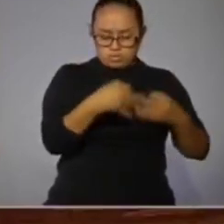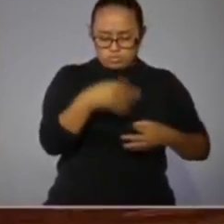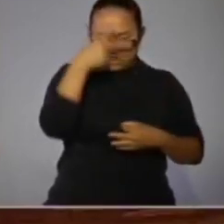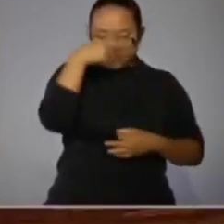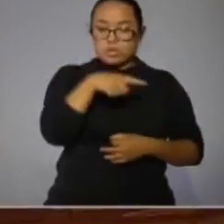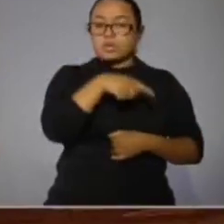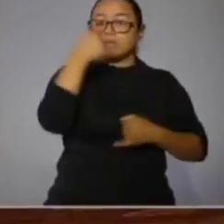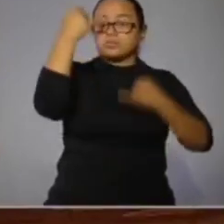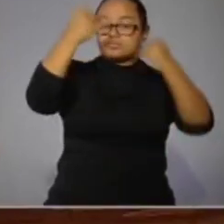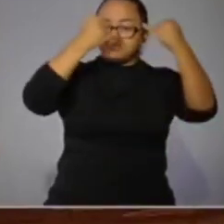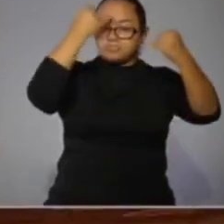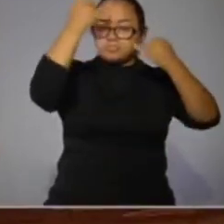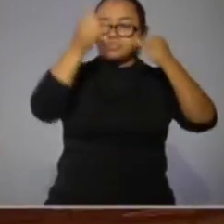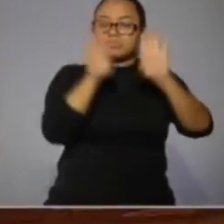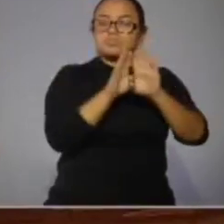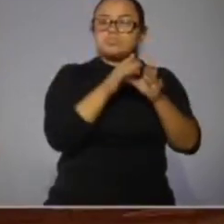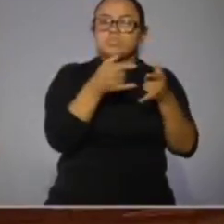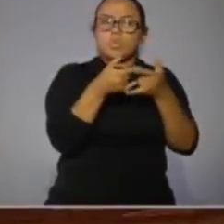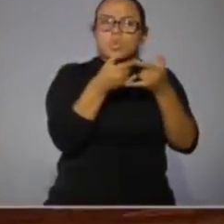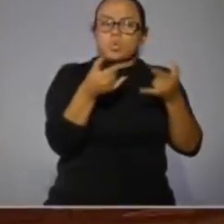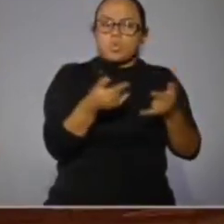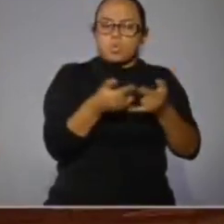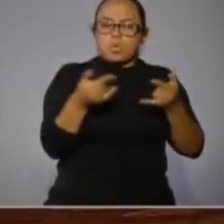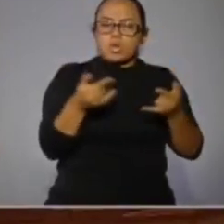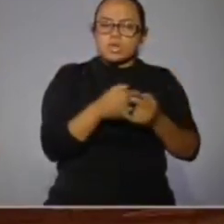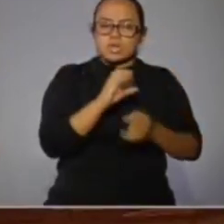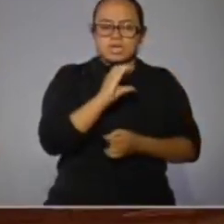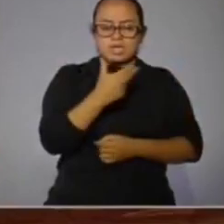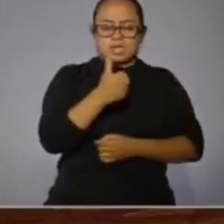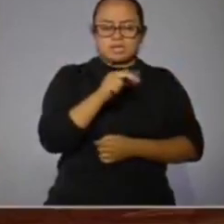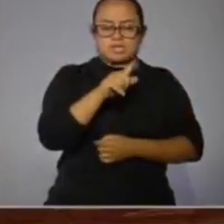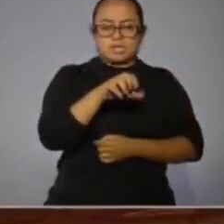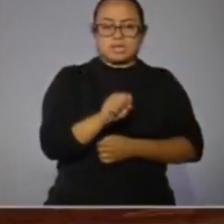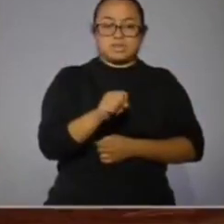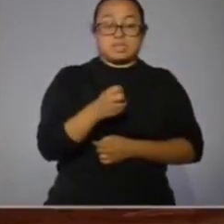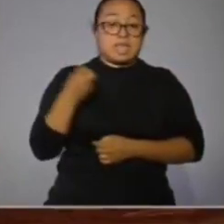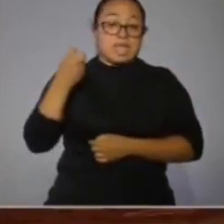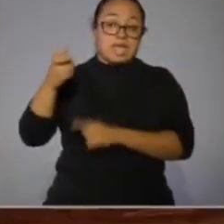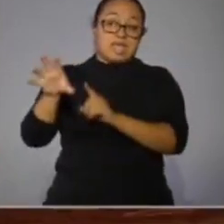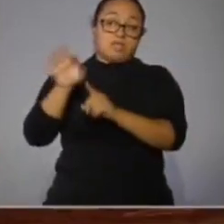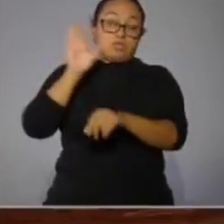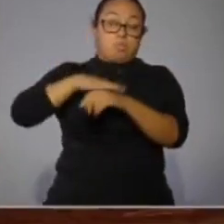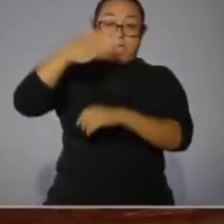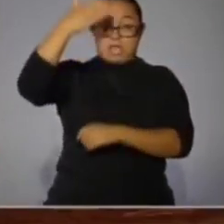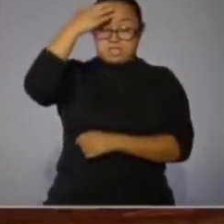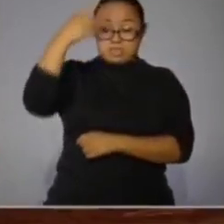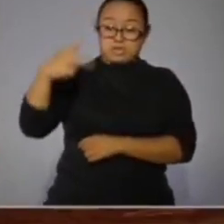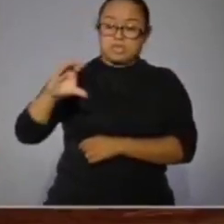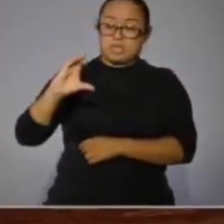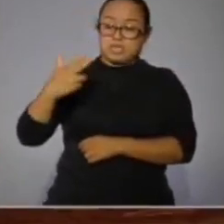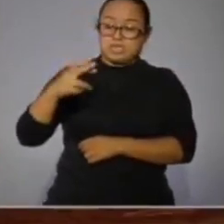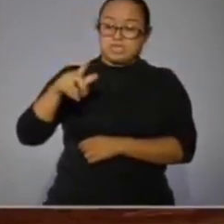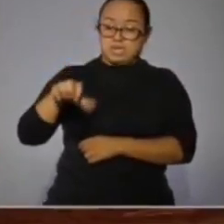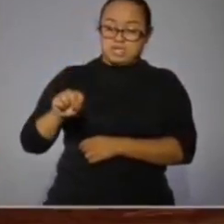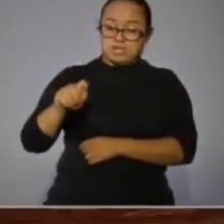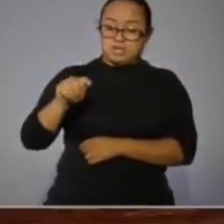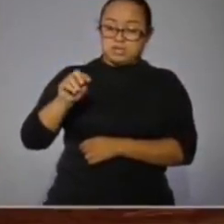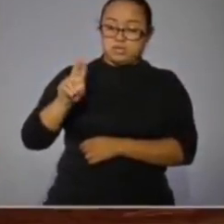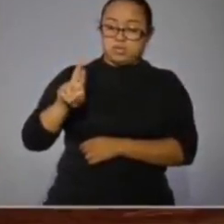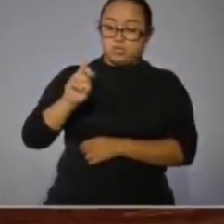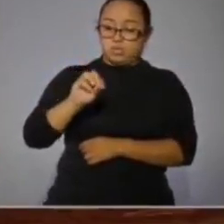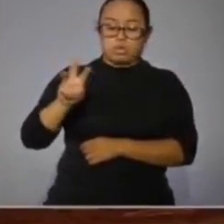inspirado en este cuento legendario de Charles Perrott. No es uno de los cuentos más conocidos de Charles Perrott, es uno de los que a